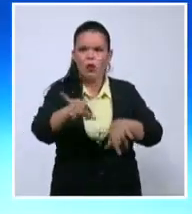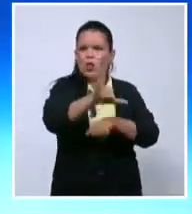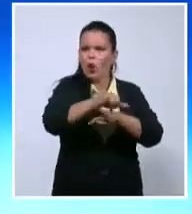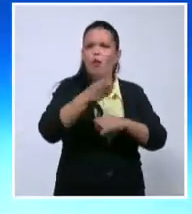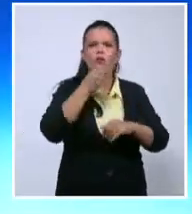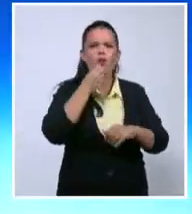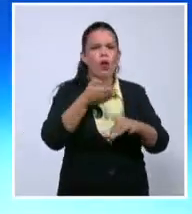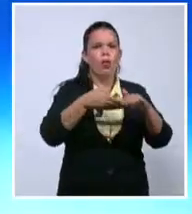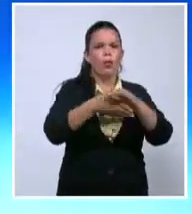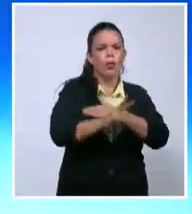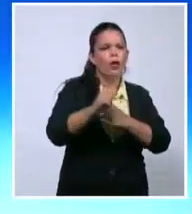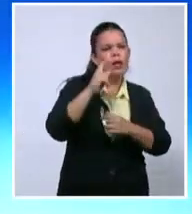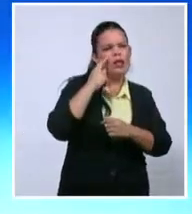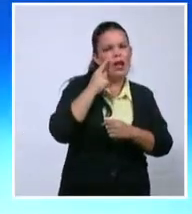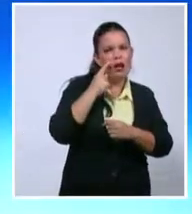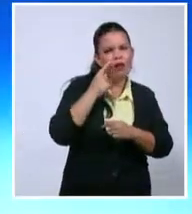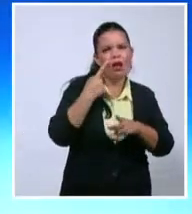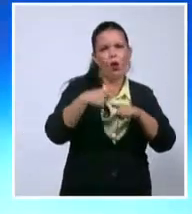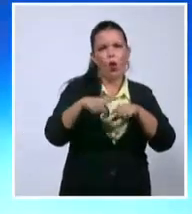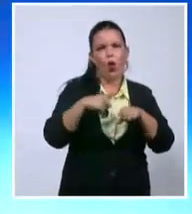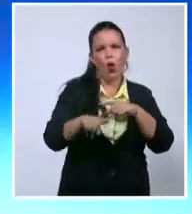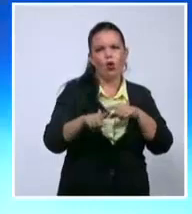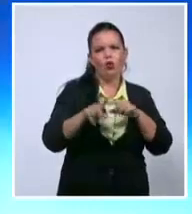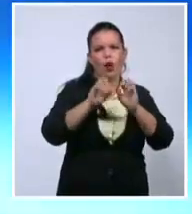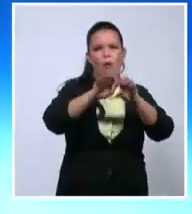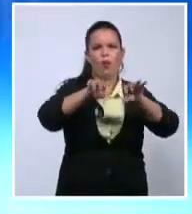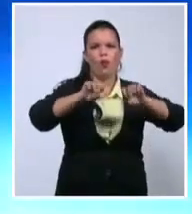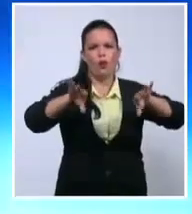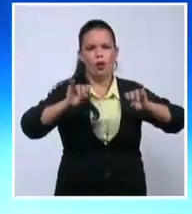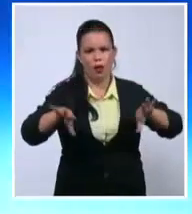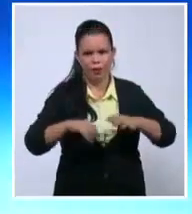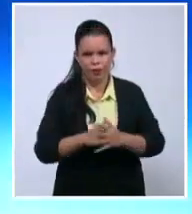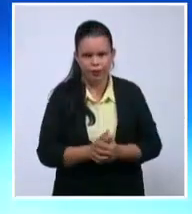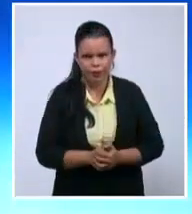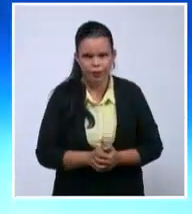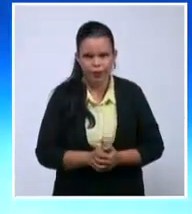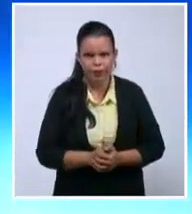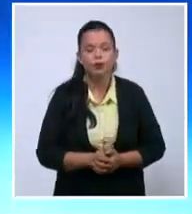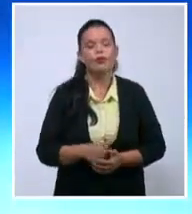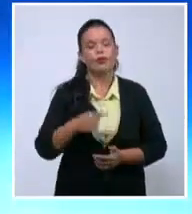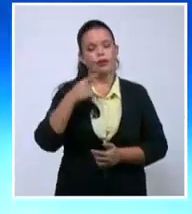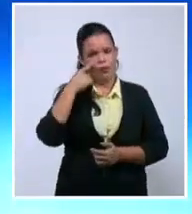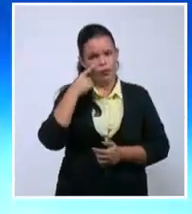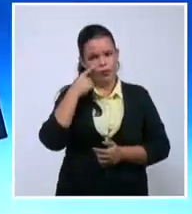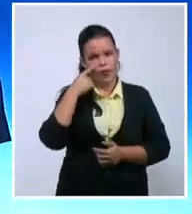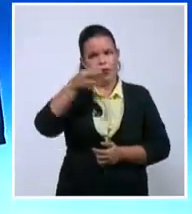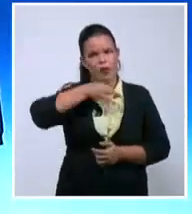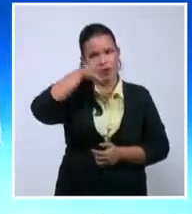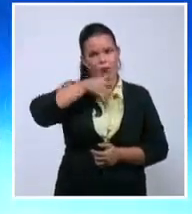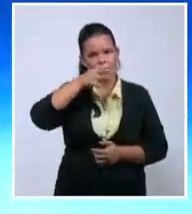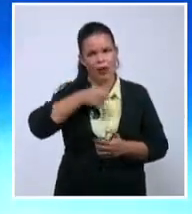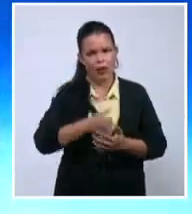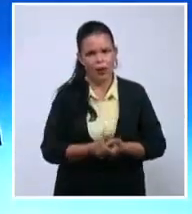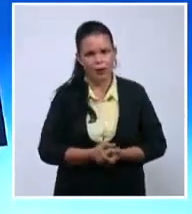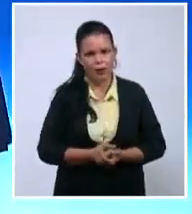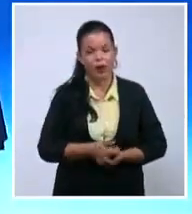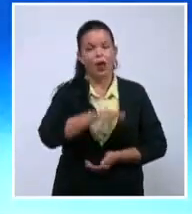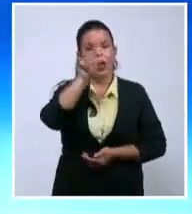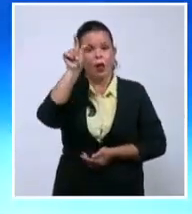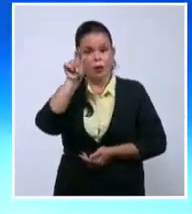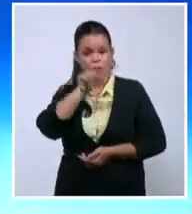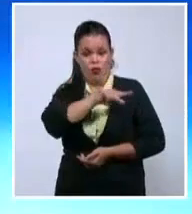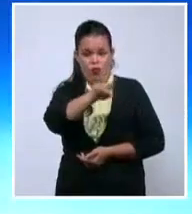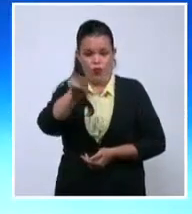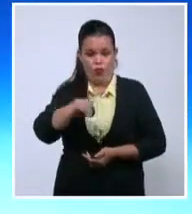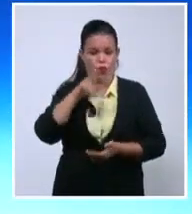de mostrar algunas convocatorias que, repito, están en redes sociales, quiero decirles algo. Quien lea toda esta información, la